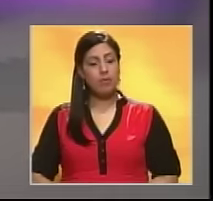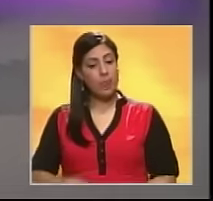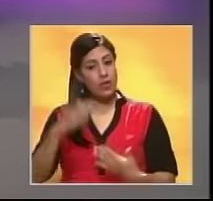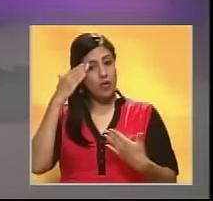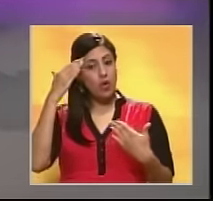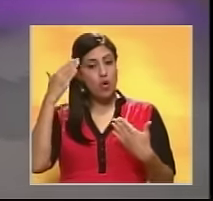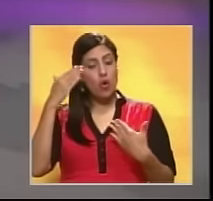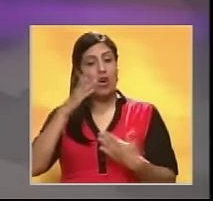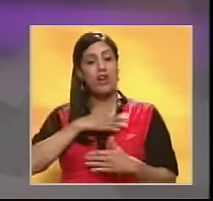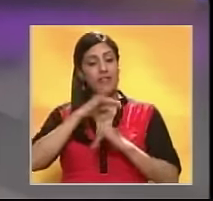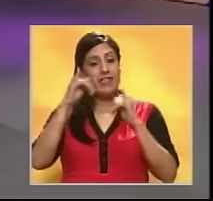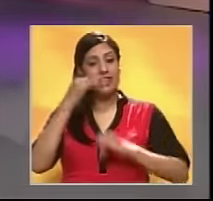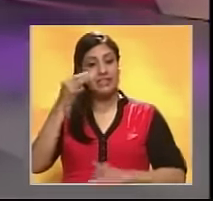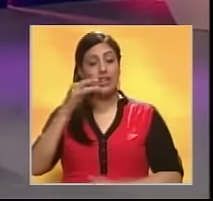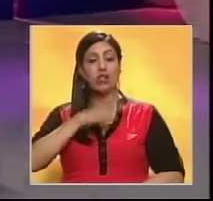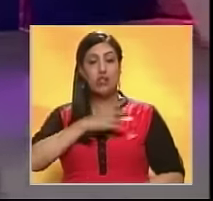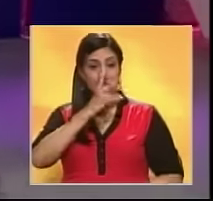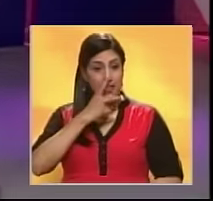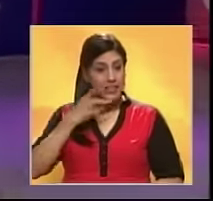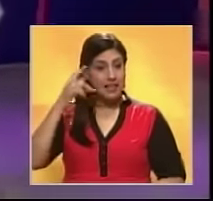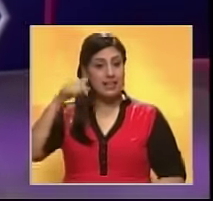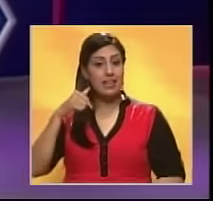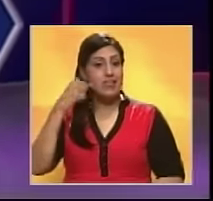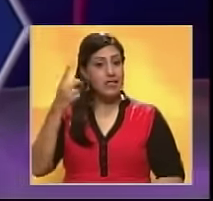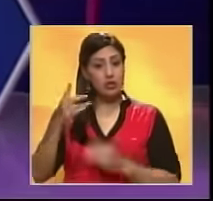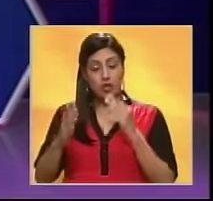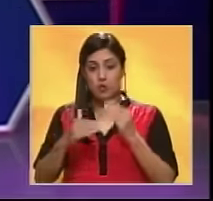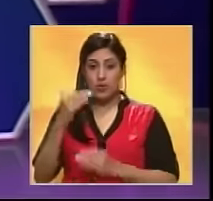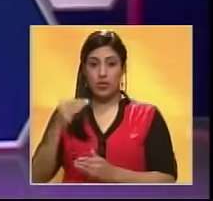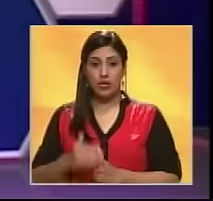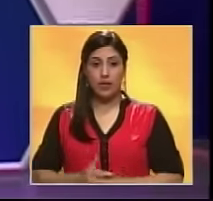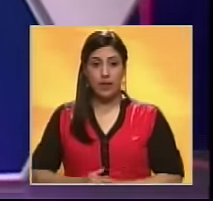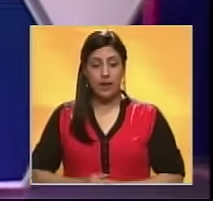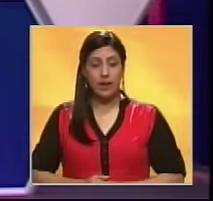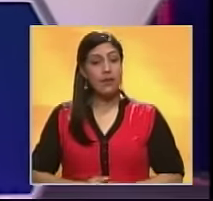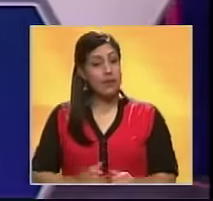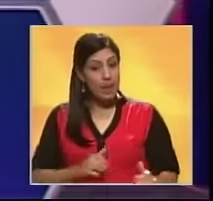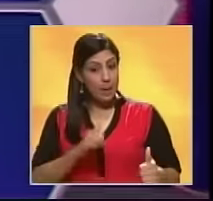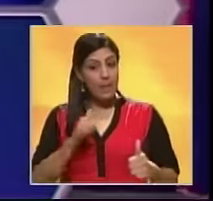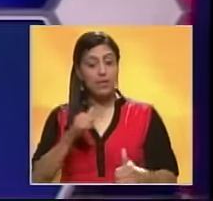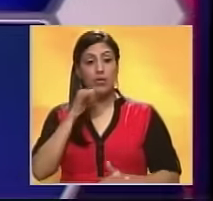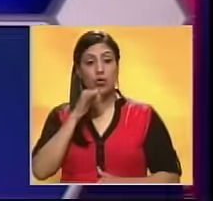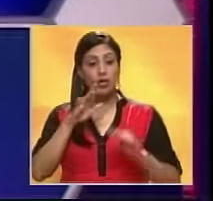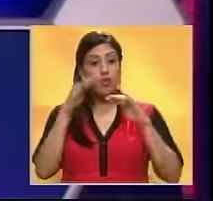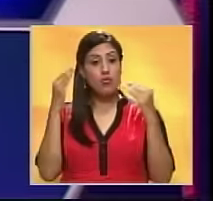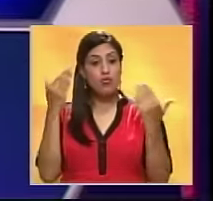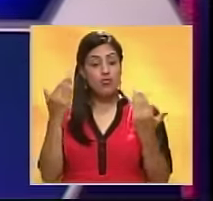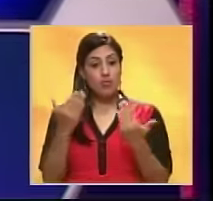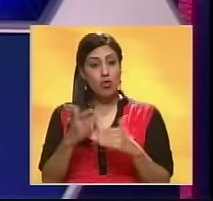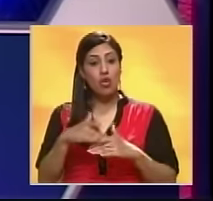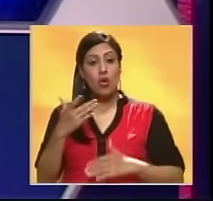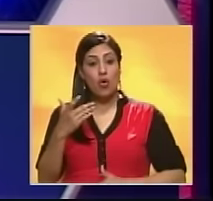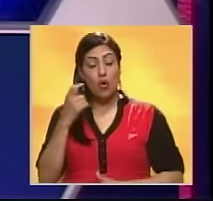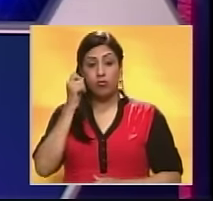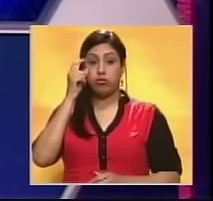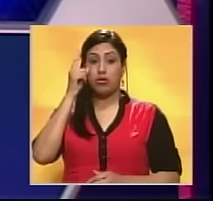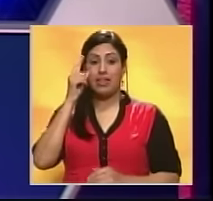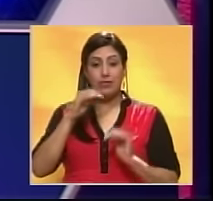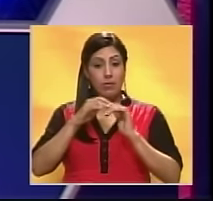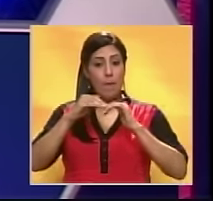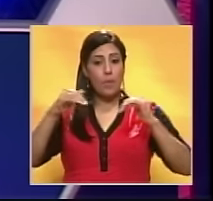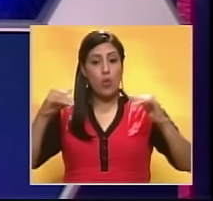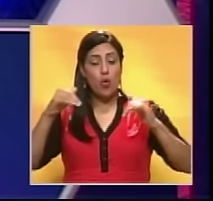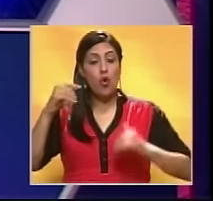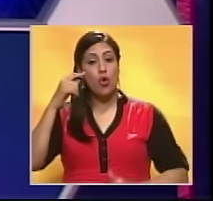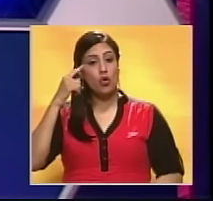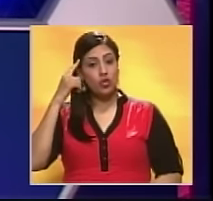Hola, ¿qué tal amigos? Feliz tarde, soy Carilis Cuadros y esto es Estrenos y Estrellas. Iniciamos las noticias del mundo del entretenimiento con la polémica separación